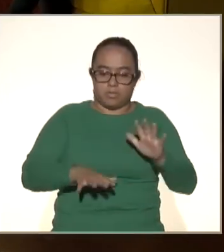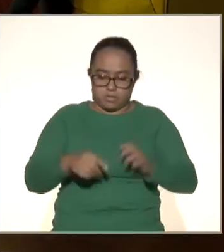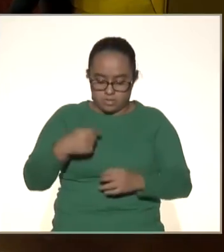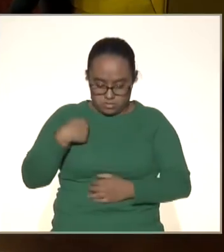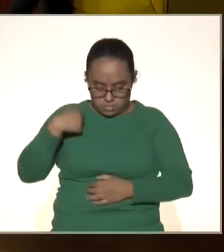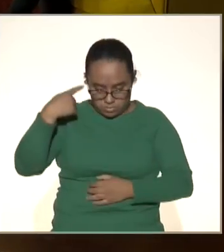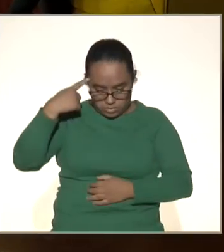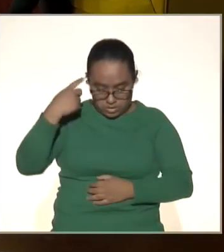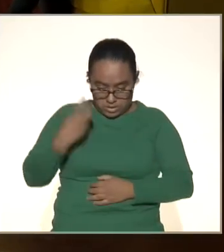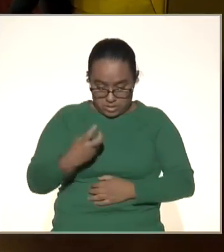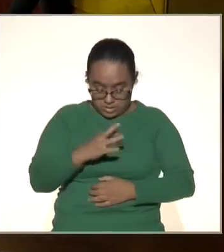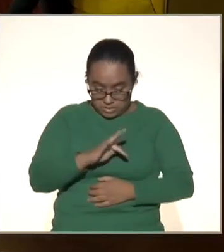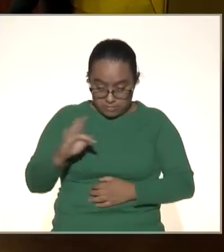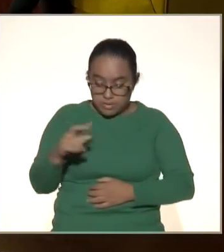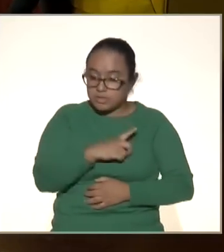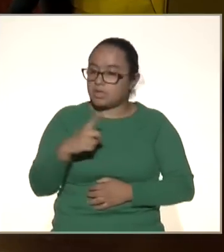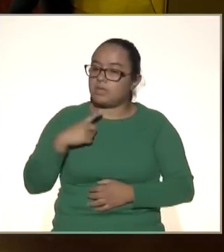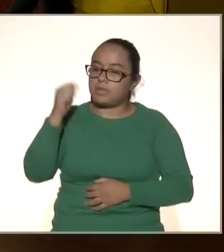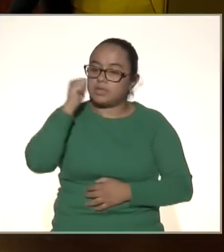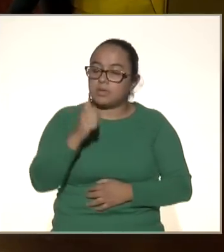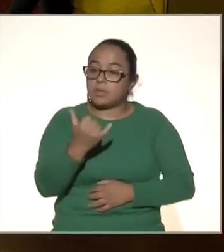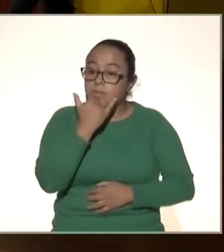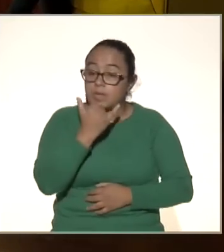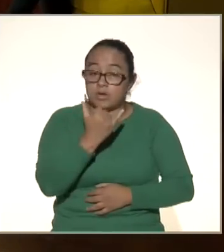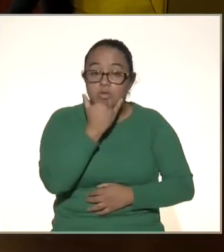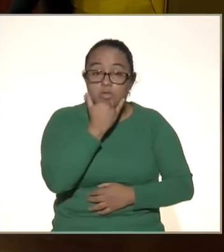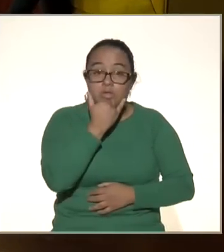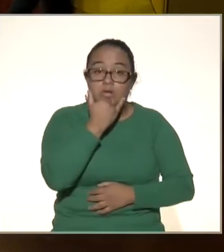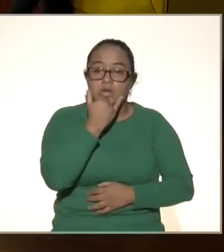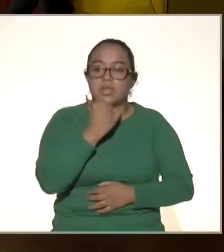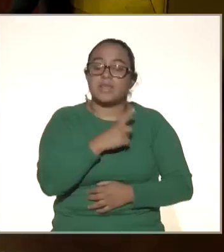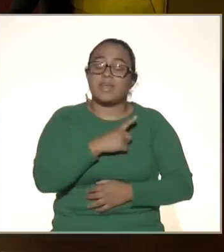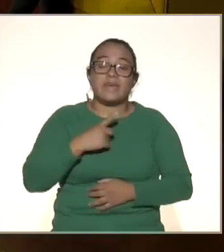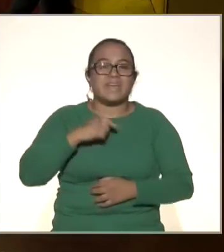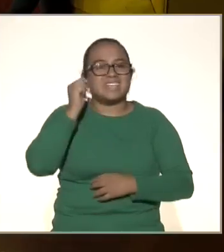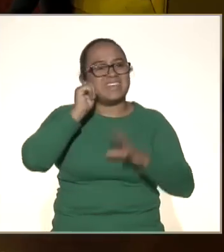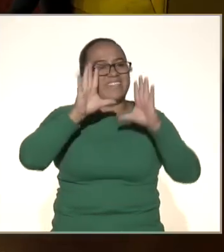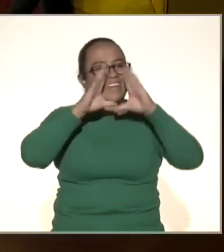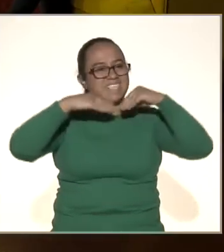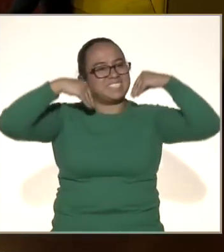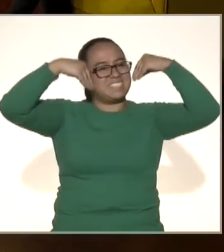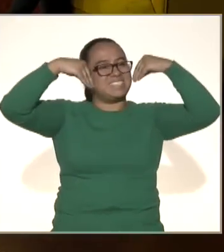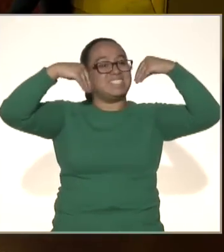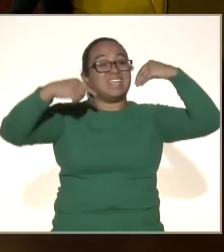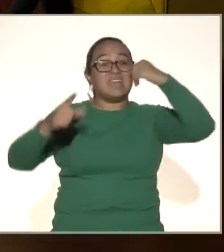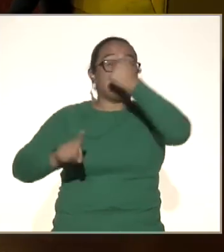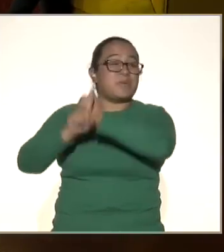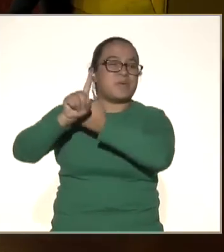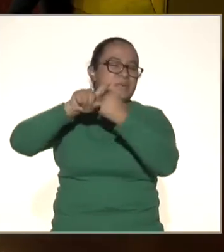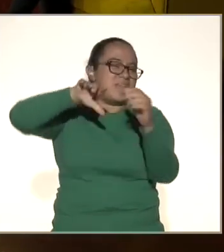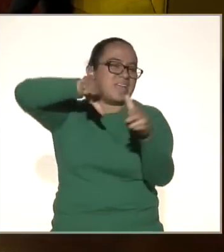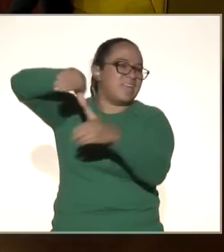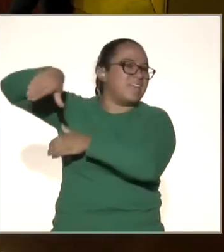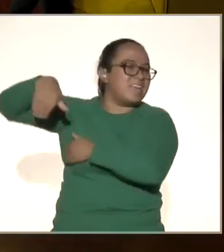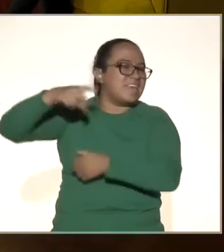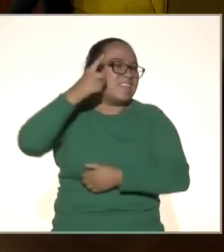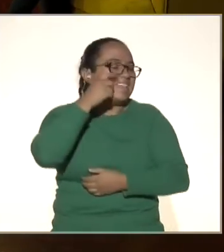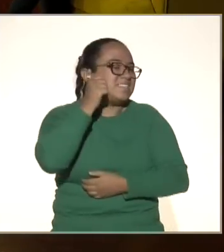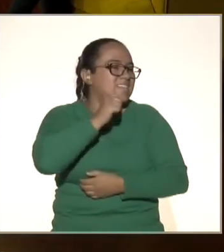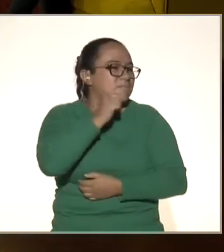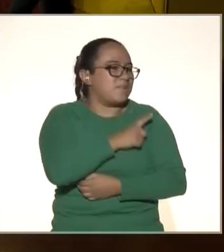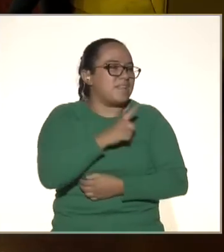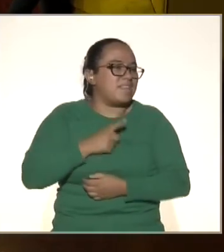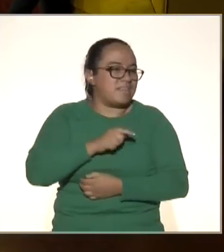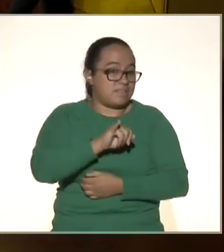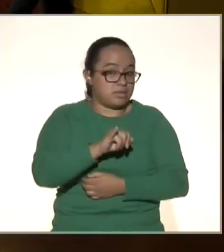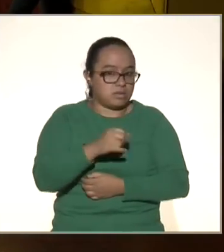decir, en esta época debes perdonar, en esta época debes llegar con una sonrisa y dejar de lado todos los problemas. ¿Así debemos ver estos tiempos?